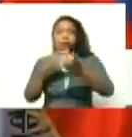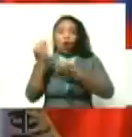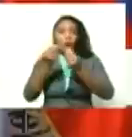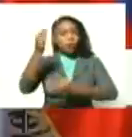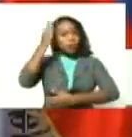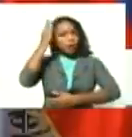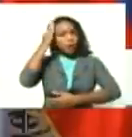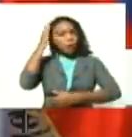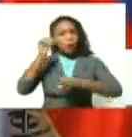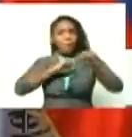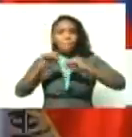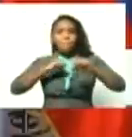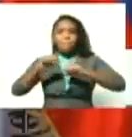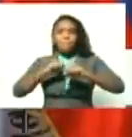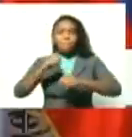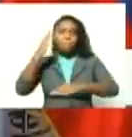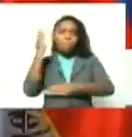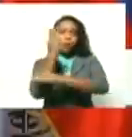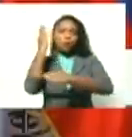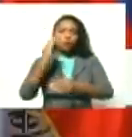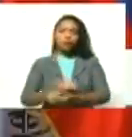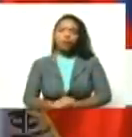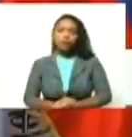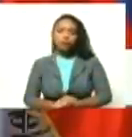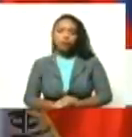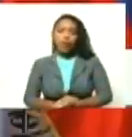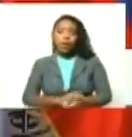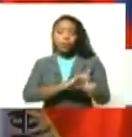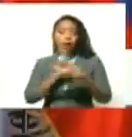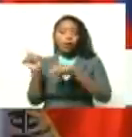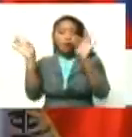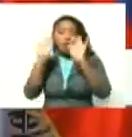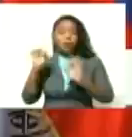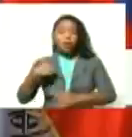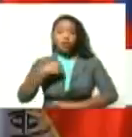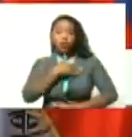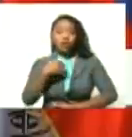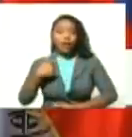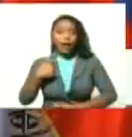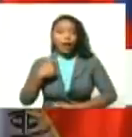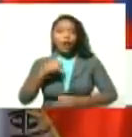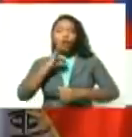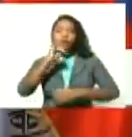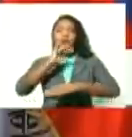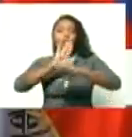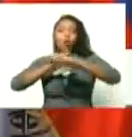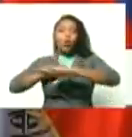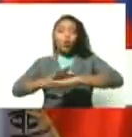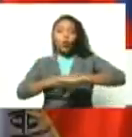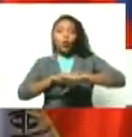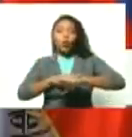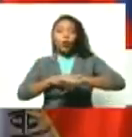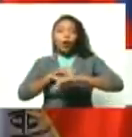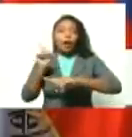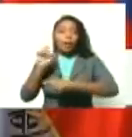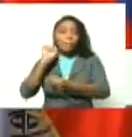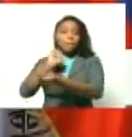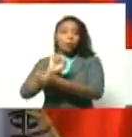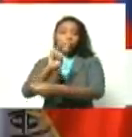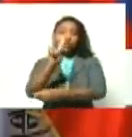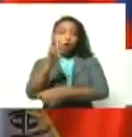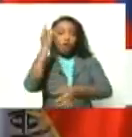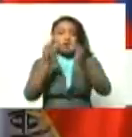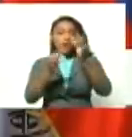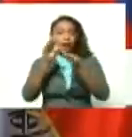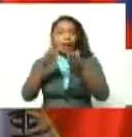la acción penal. En tal sentido, quiero informar que recientemente fueron detenidos dos fiscales en el